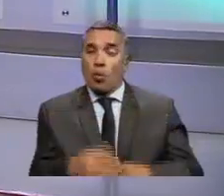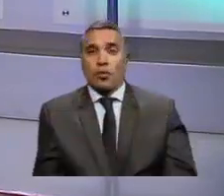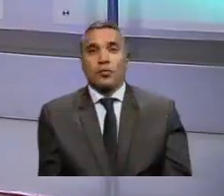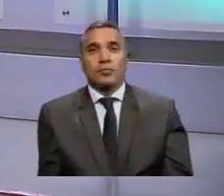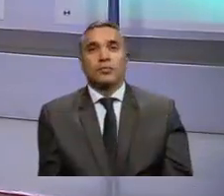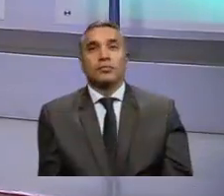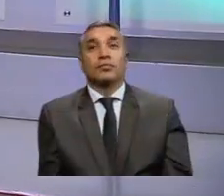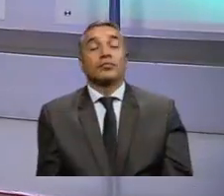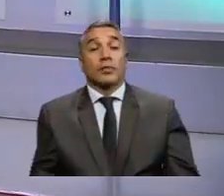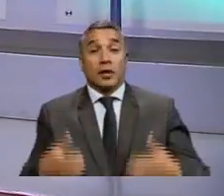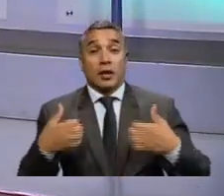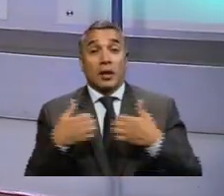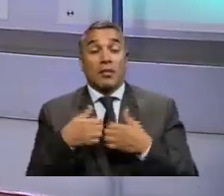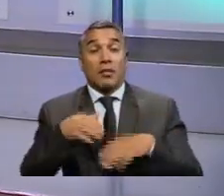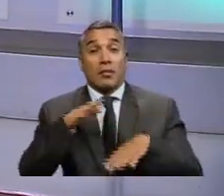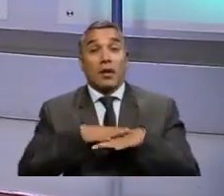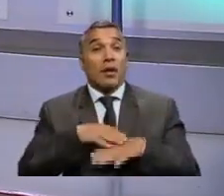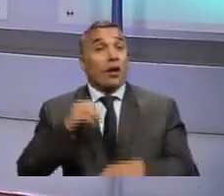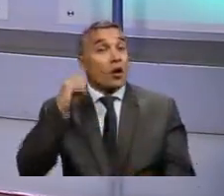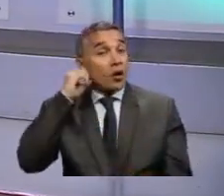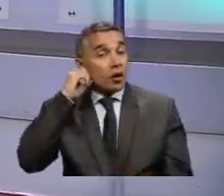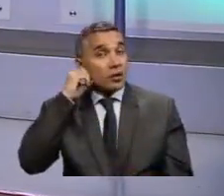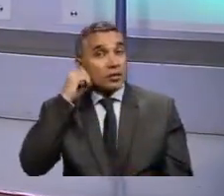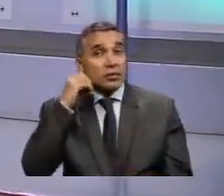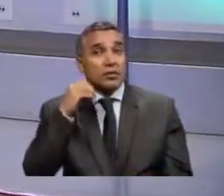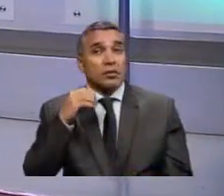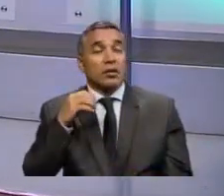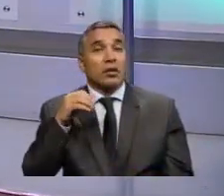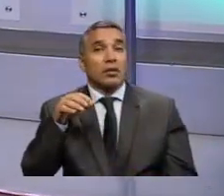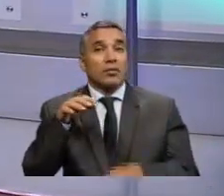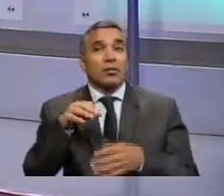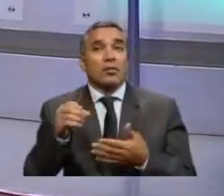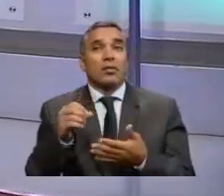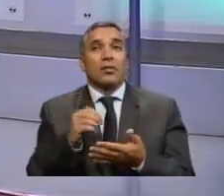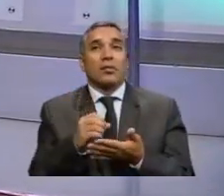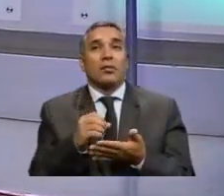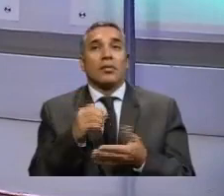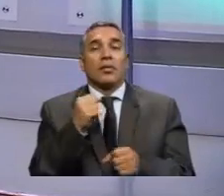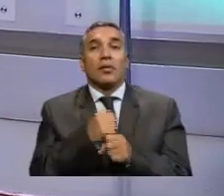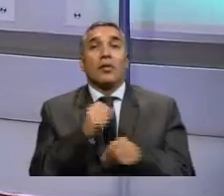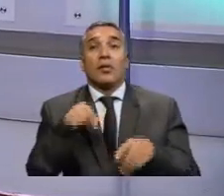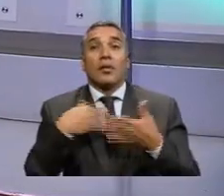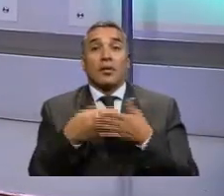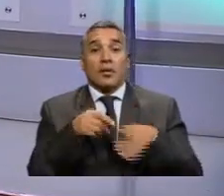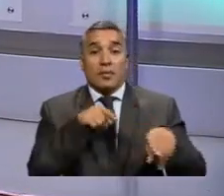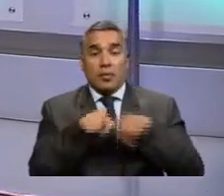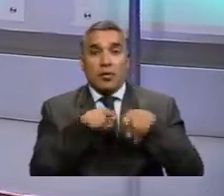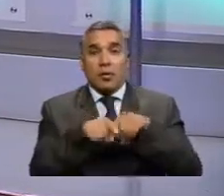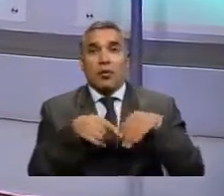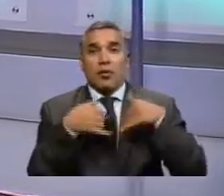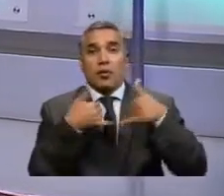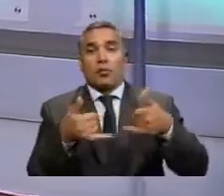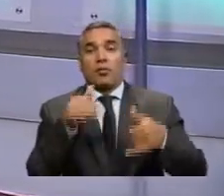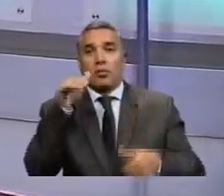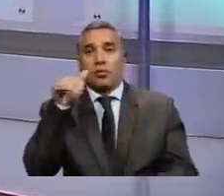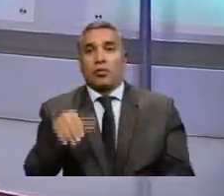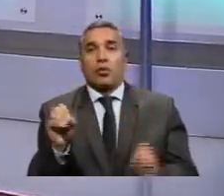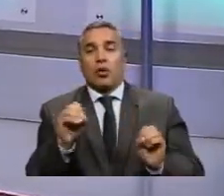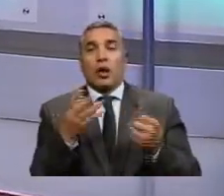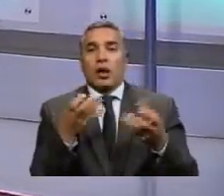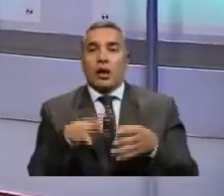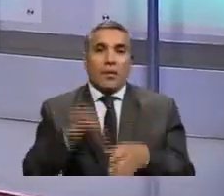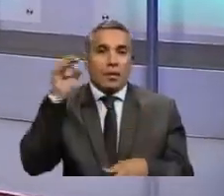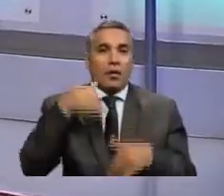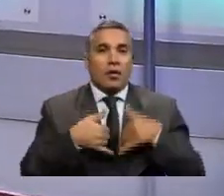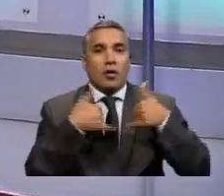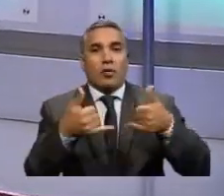por tanto orense disputa partido a partido minuto a minuto la Copa Sudamericana o el